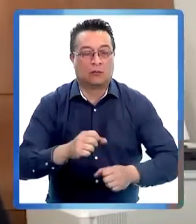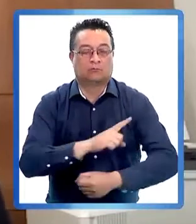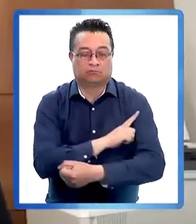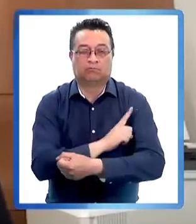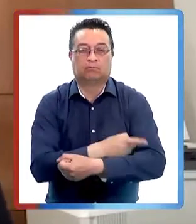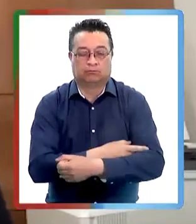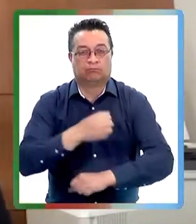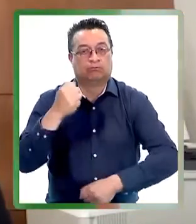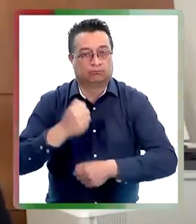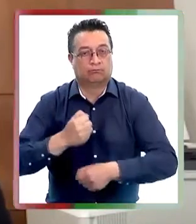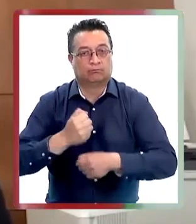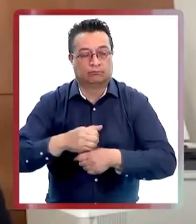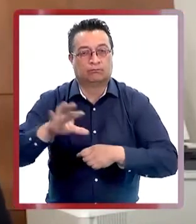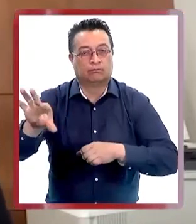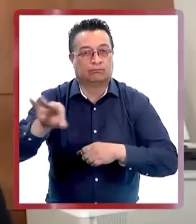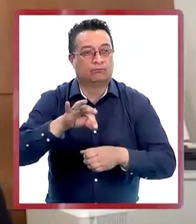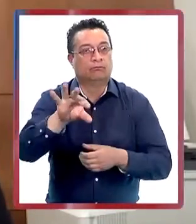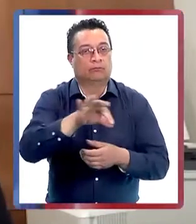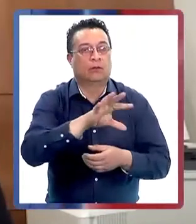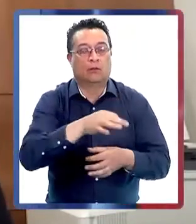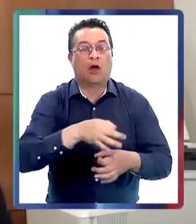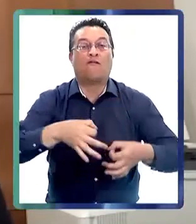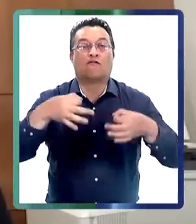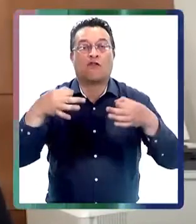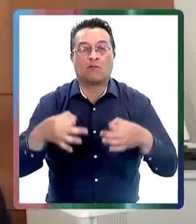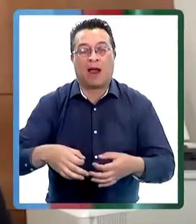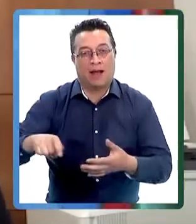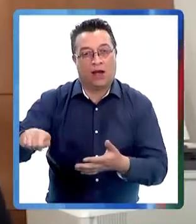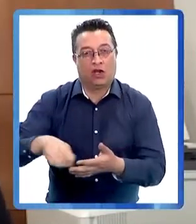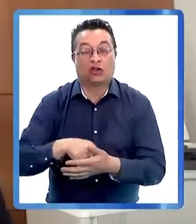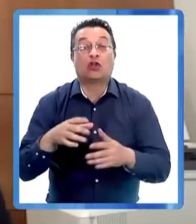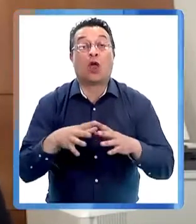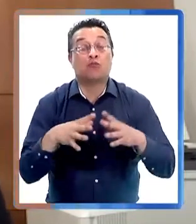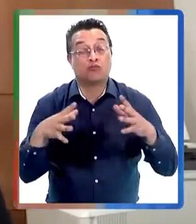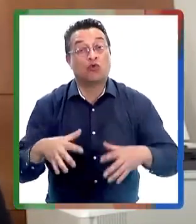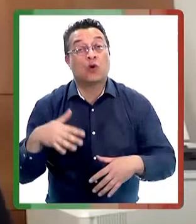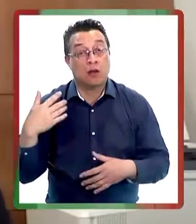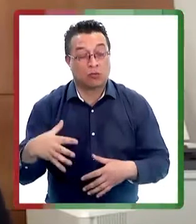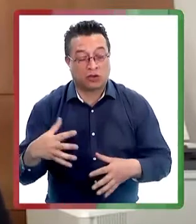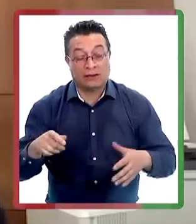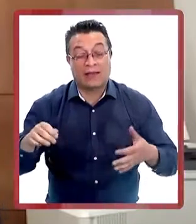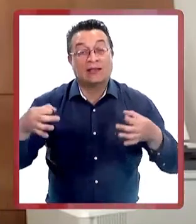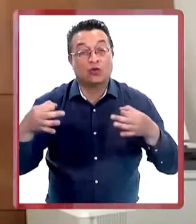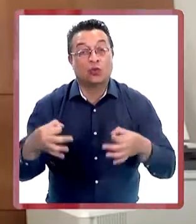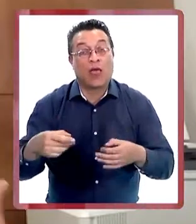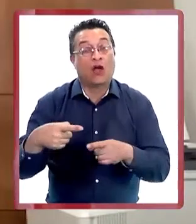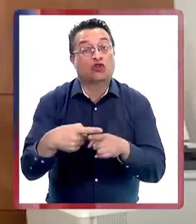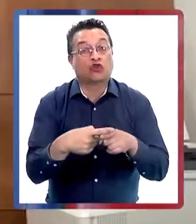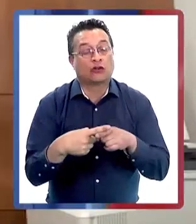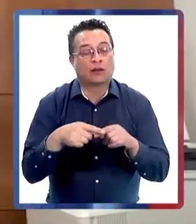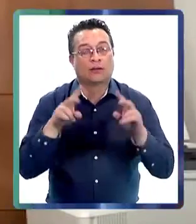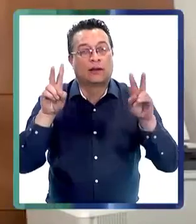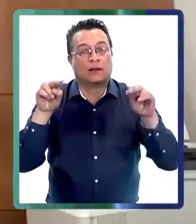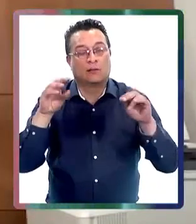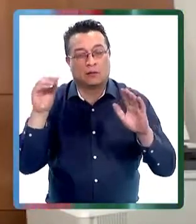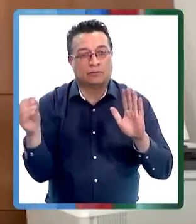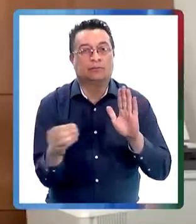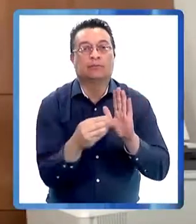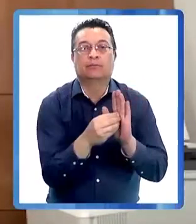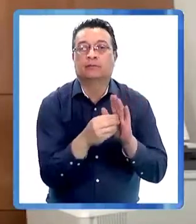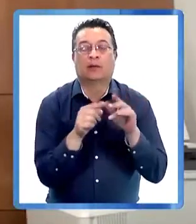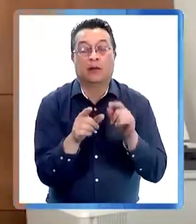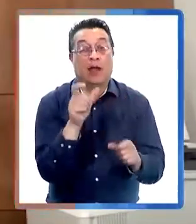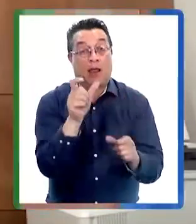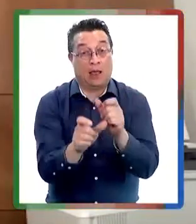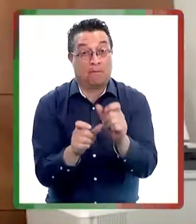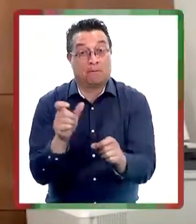el empleo, precisamente lo que hablábamos, ¿no? El empleo formal. Es importante la seguridad social como un concepto en el cual